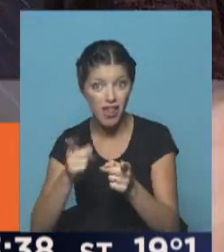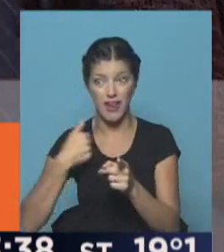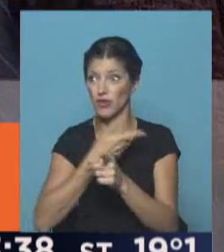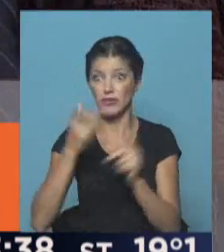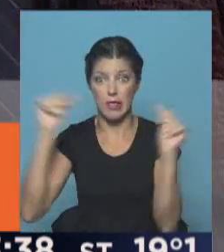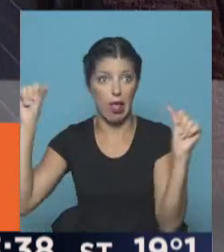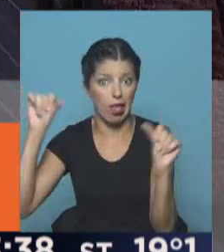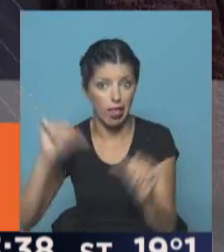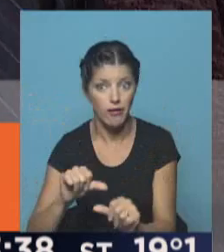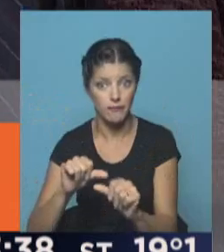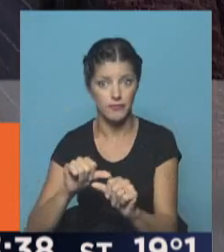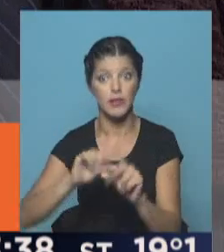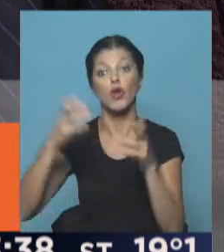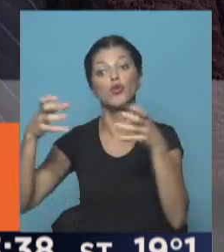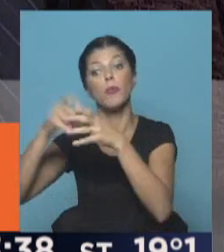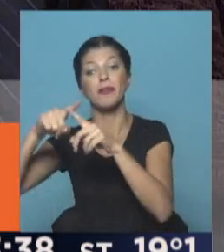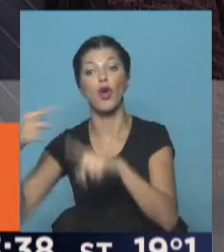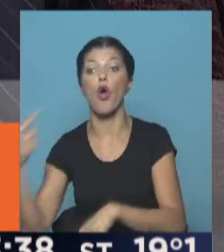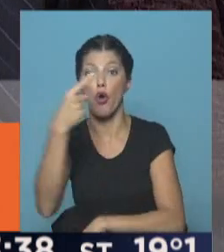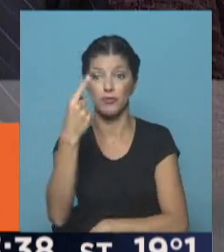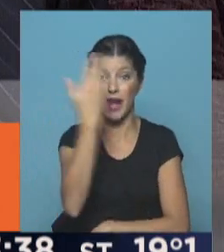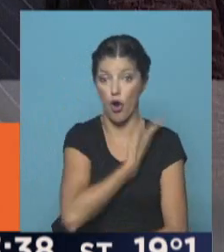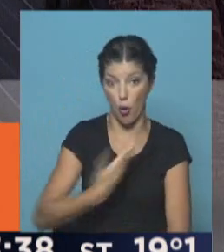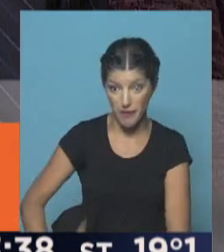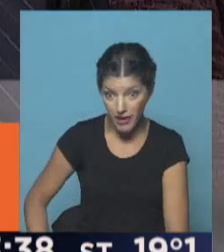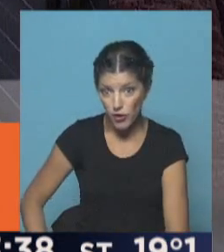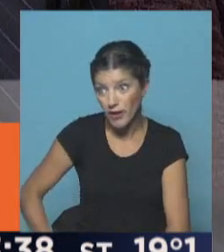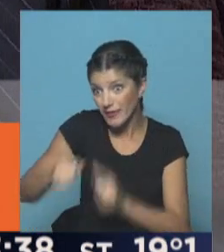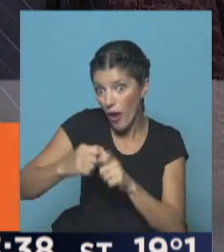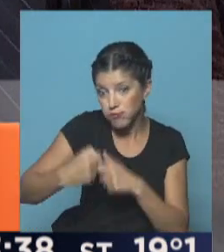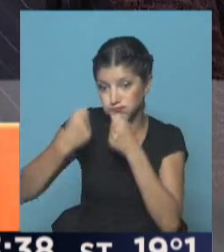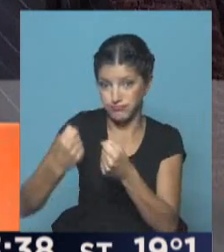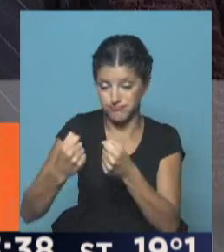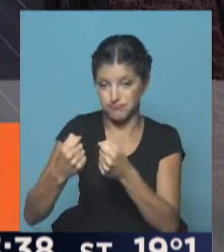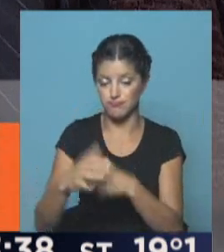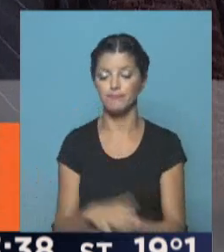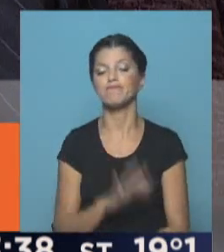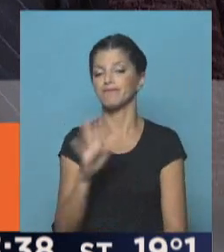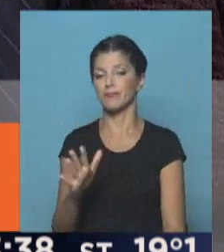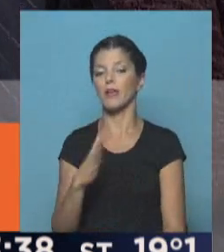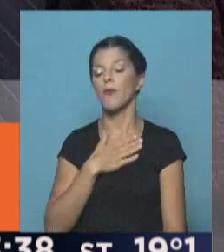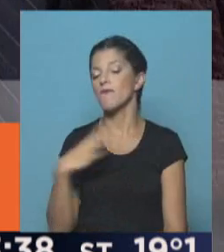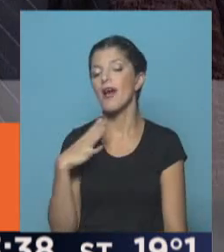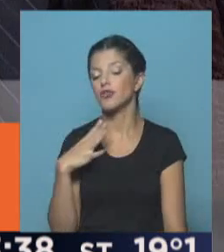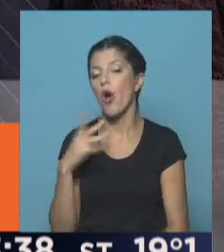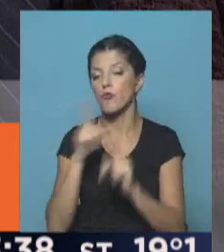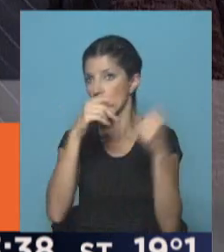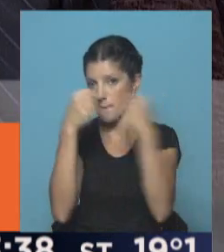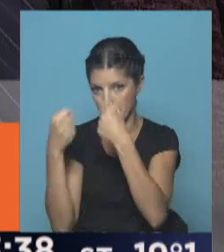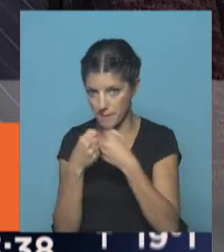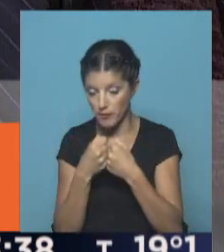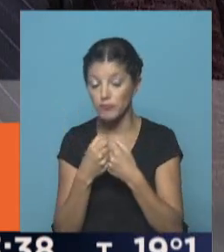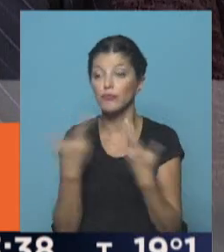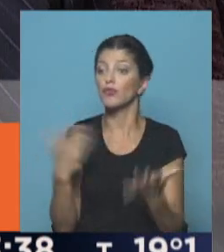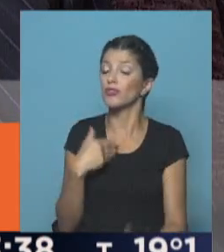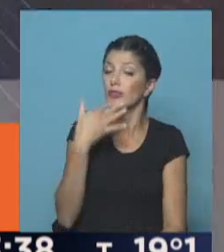el de la oposición pero la verdad las cosas que yo creo que él no se dieron esas condiciones y hemos tomado la decisión